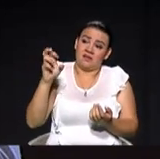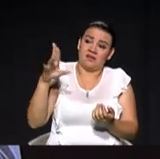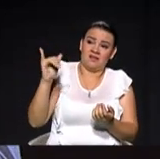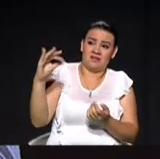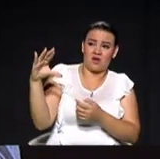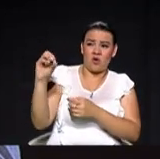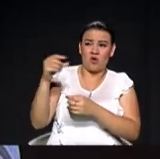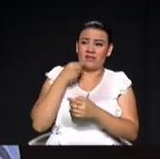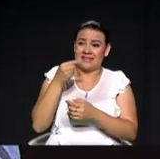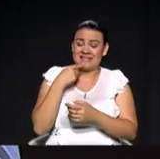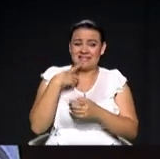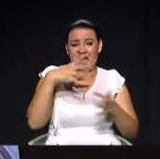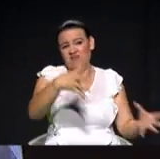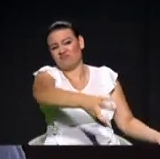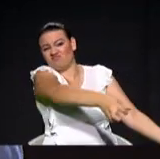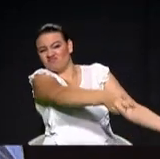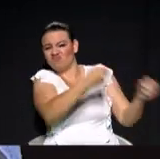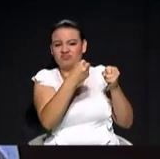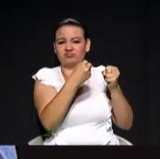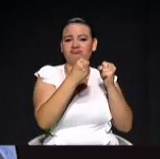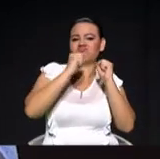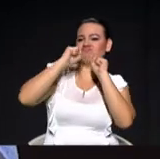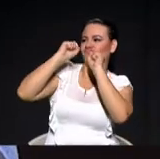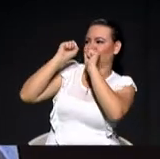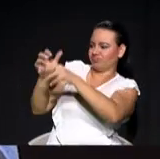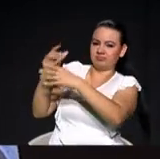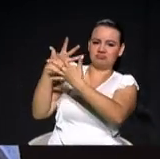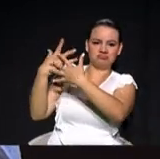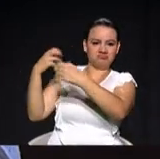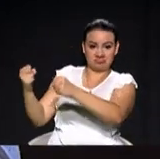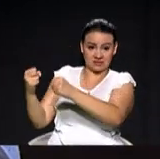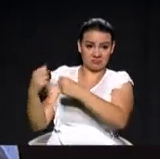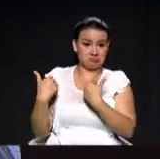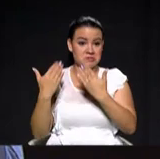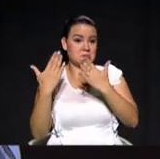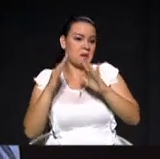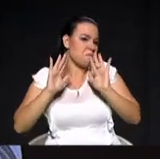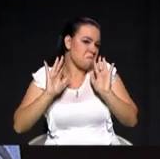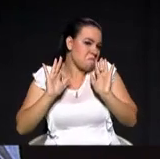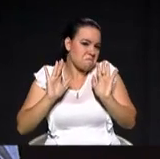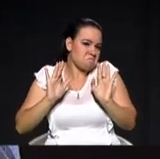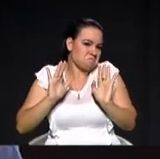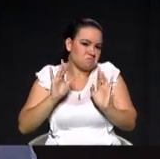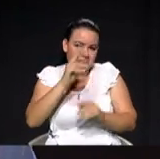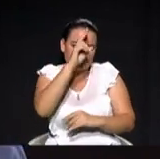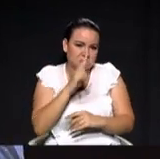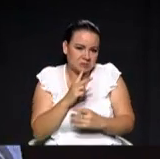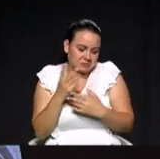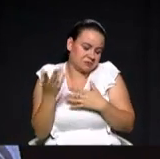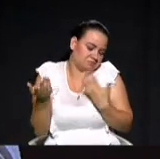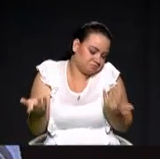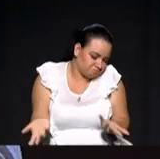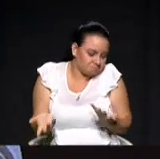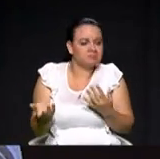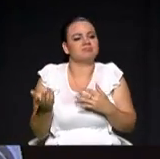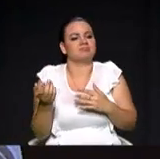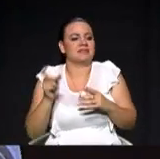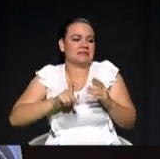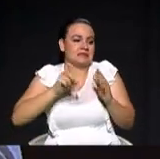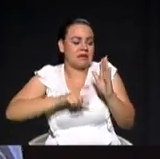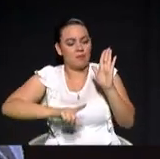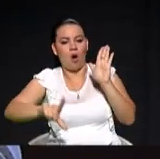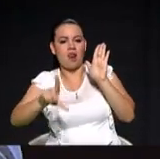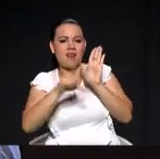muchas de las barrios y comunas de la ciudad que no ha demostrado tener buenos resultados sin duda pues tendremos que avanzar en la ley de sometimiento a la